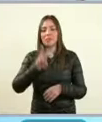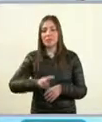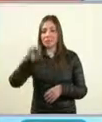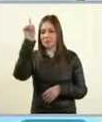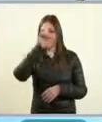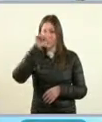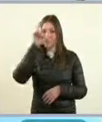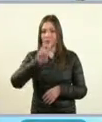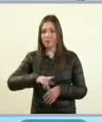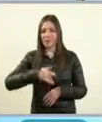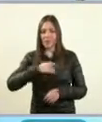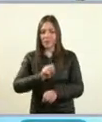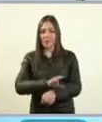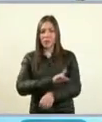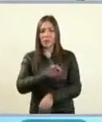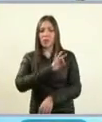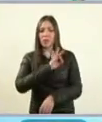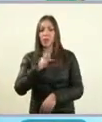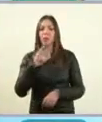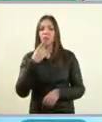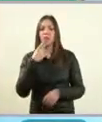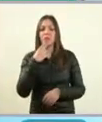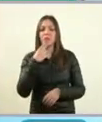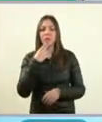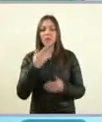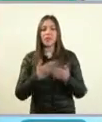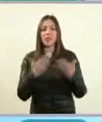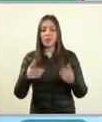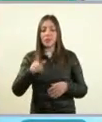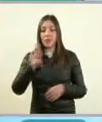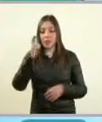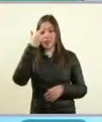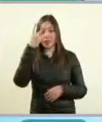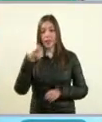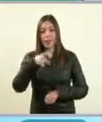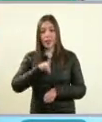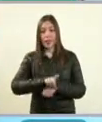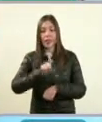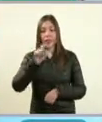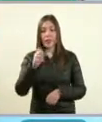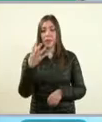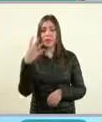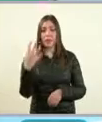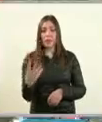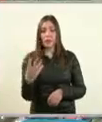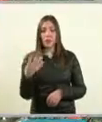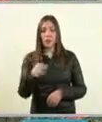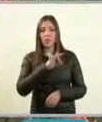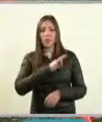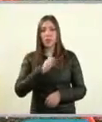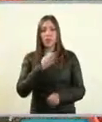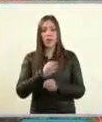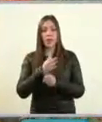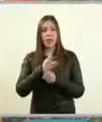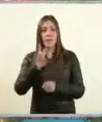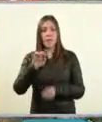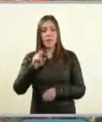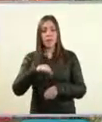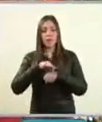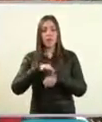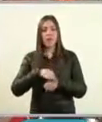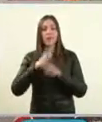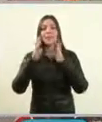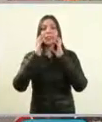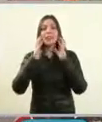con muchísima emoción que lo puedan utilizar. Está Como buenísima. vemos, les recuerdo, a partir del 24 el seguimiento es en vivo para el recorrido qué que va emoción.